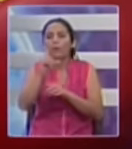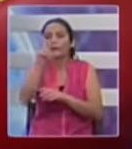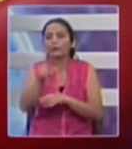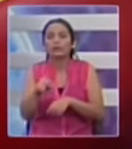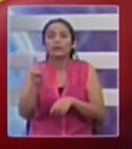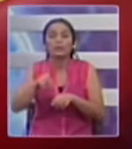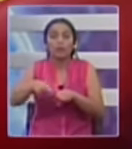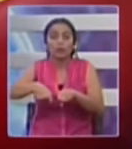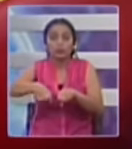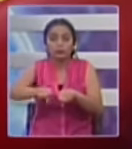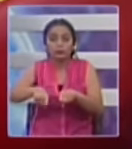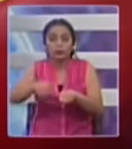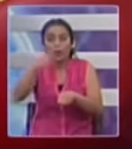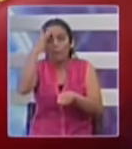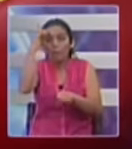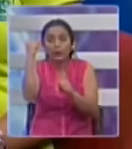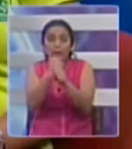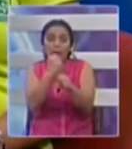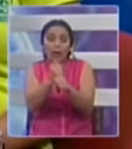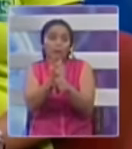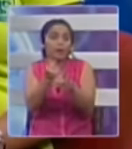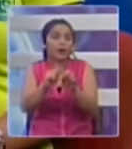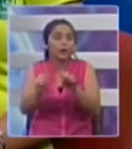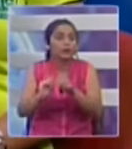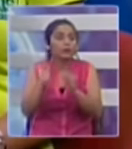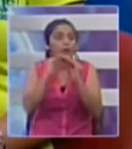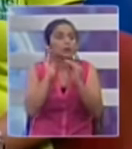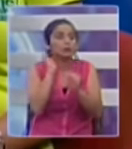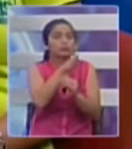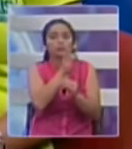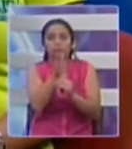trabajo o a ofrecer sus servicios a domicilio,